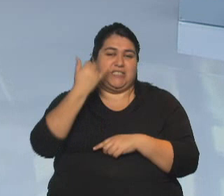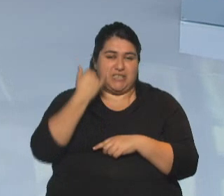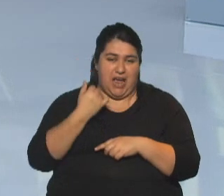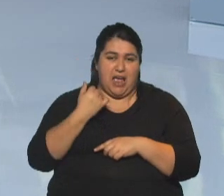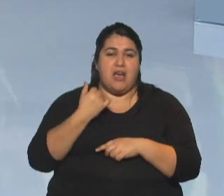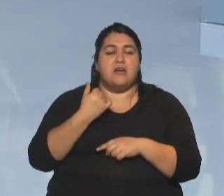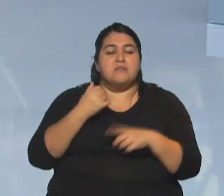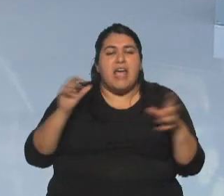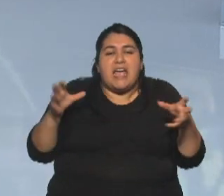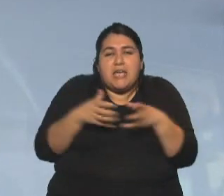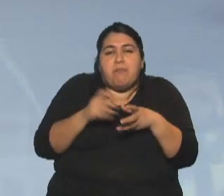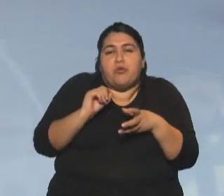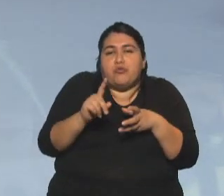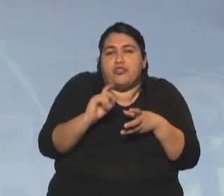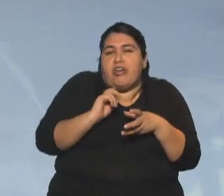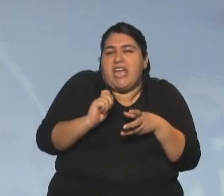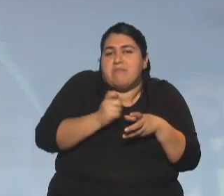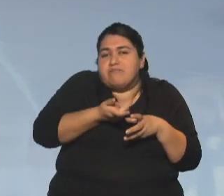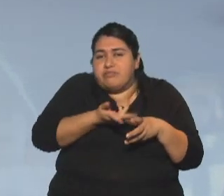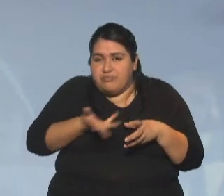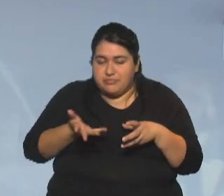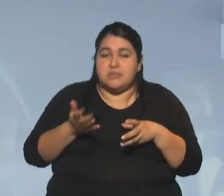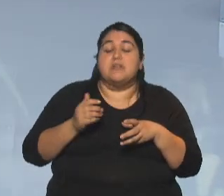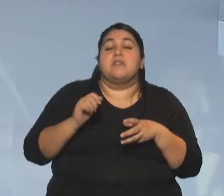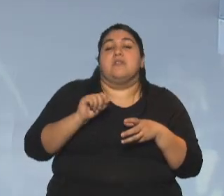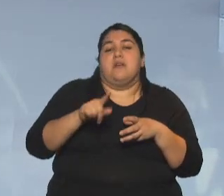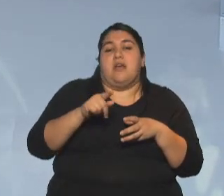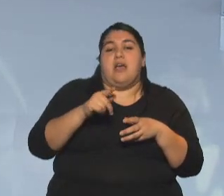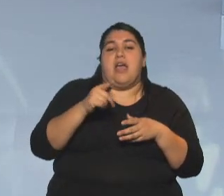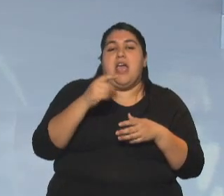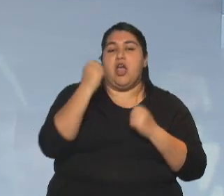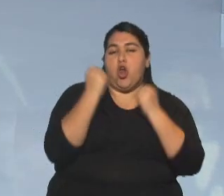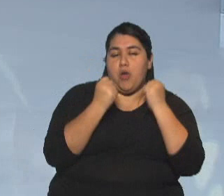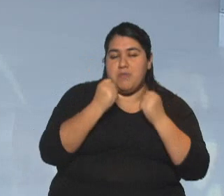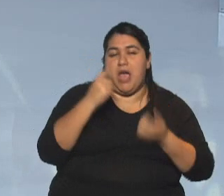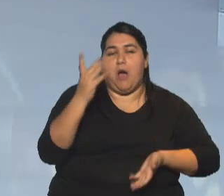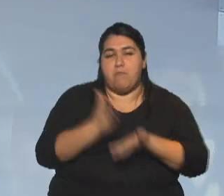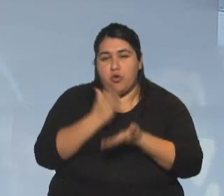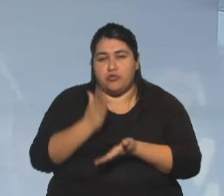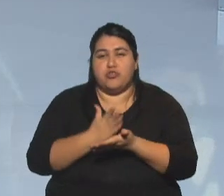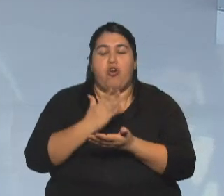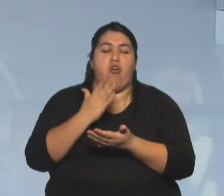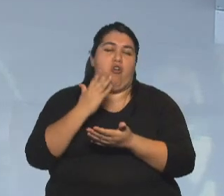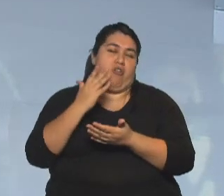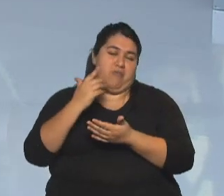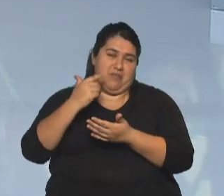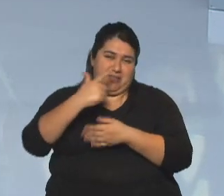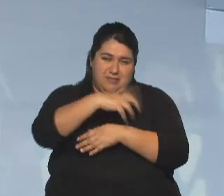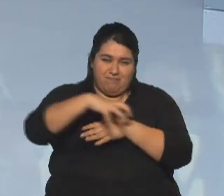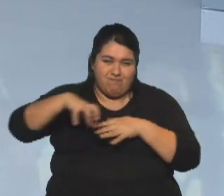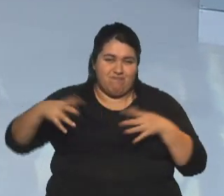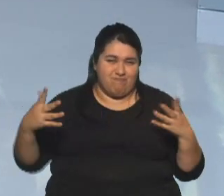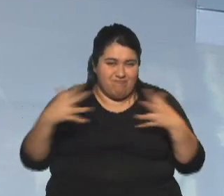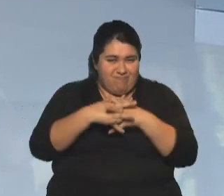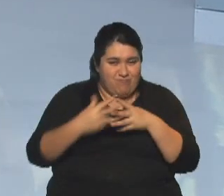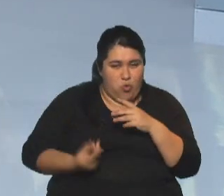los integrantes de su equipo que lo van a acompañar como ministro de Economía, Producción y Agricultura. El martes, toda la atención se va a trasladar